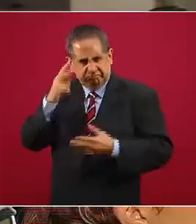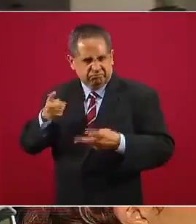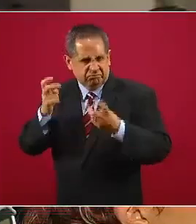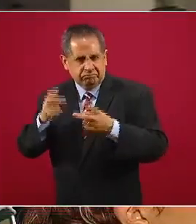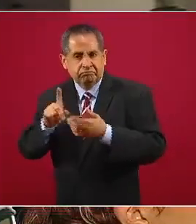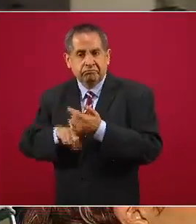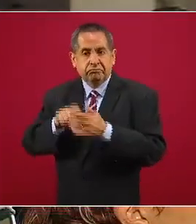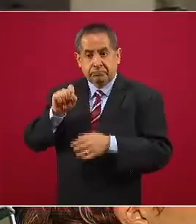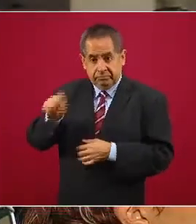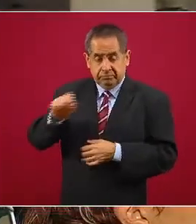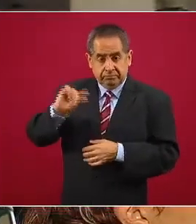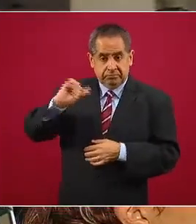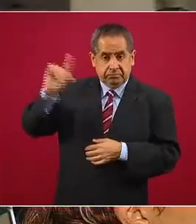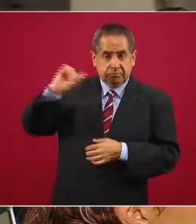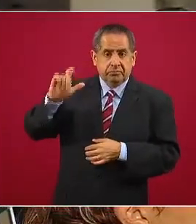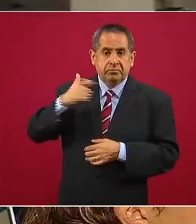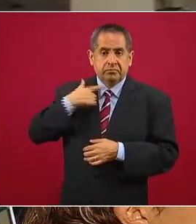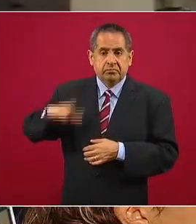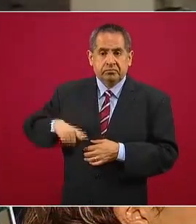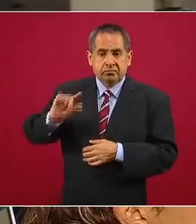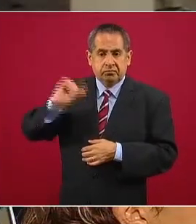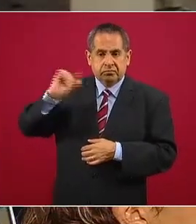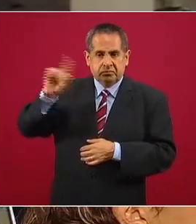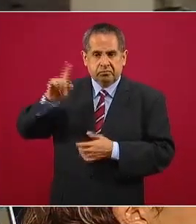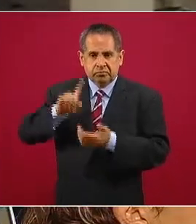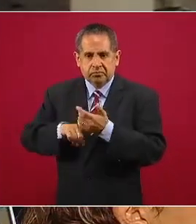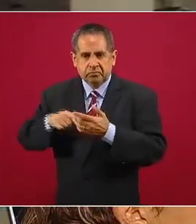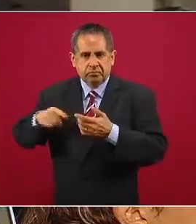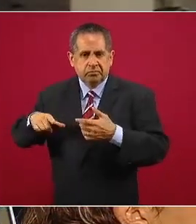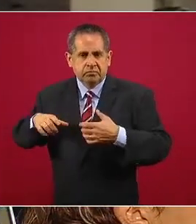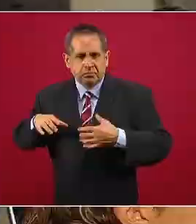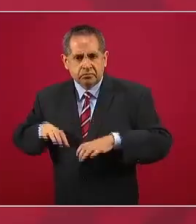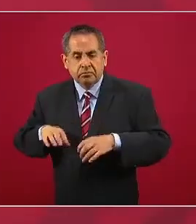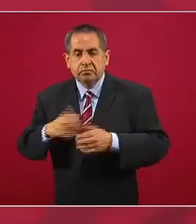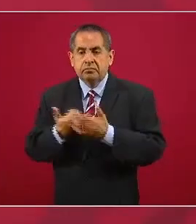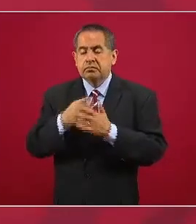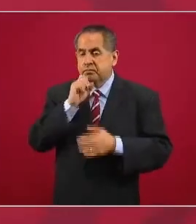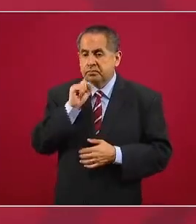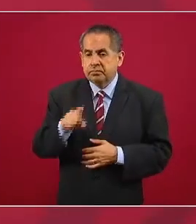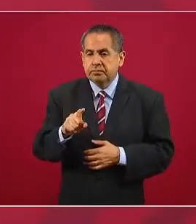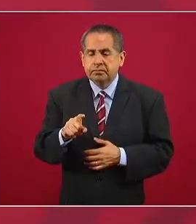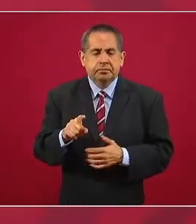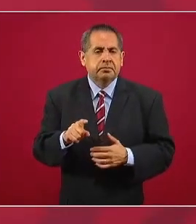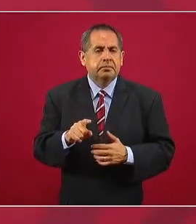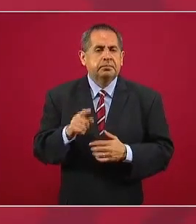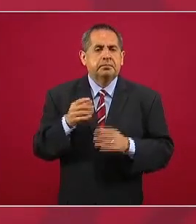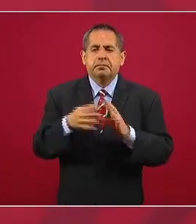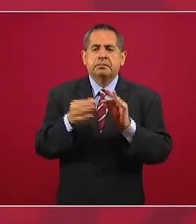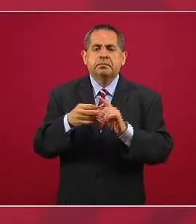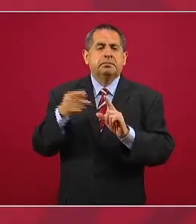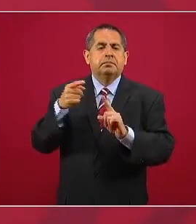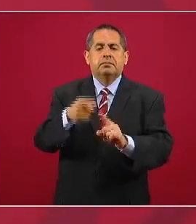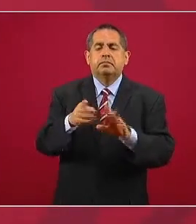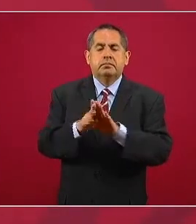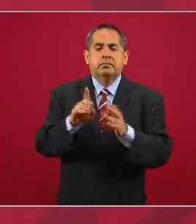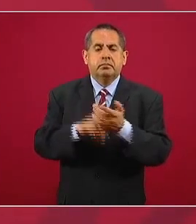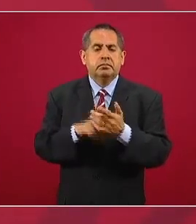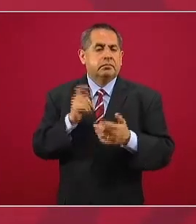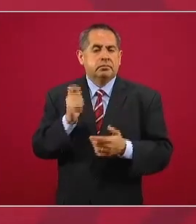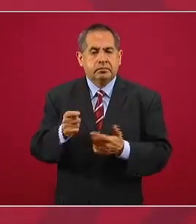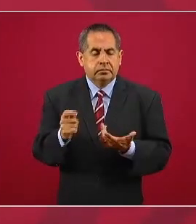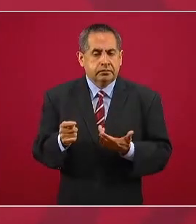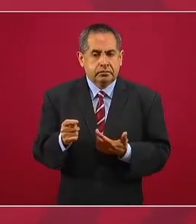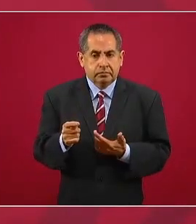las autoridades anteriores. Y esto llevó a